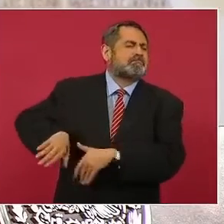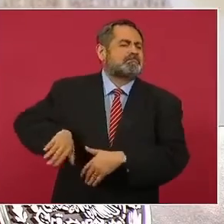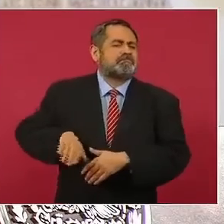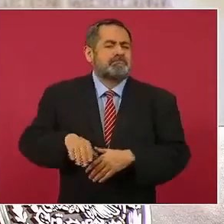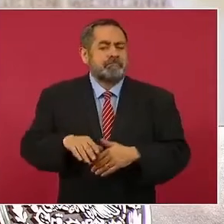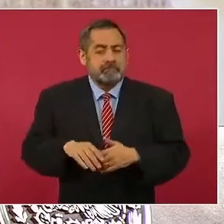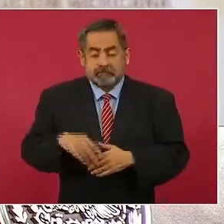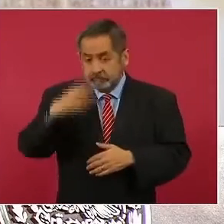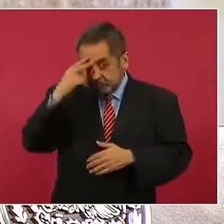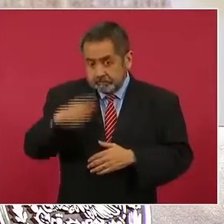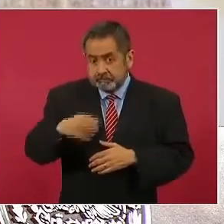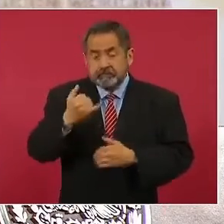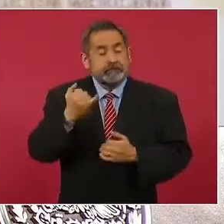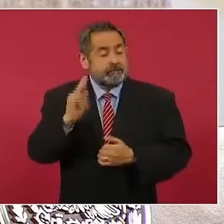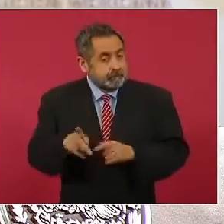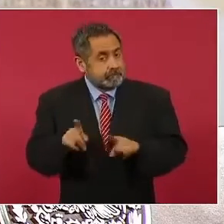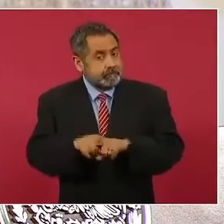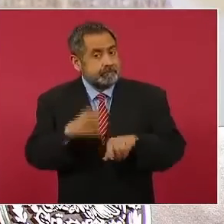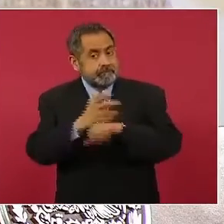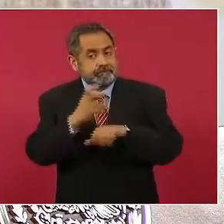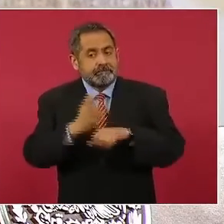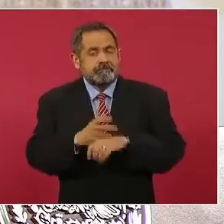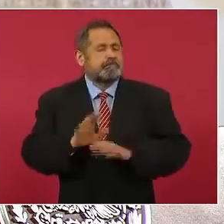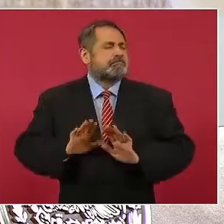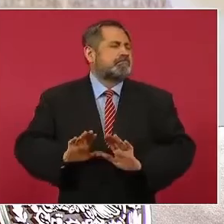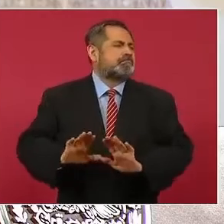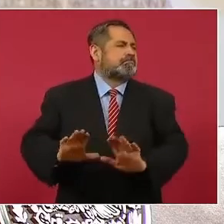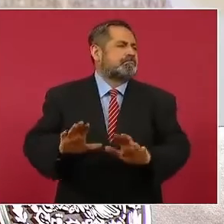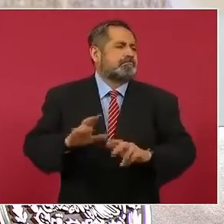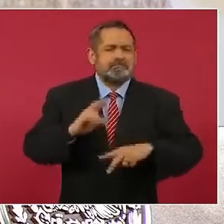no solo en México, en Estados Unidos.